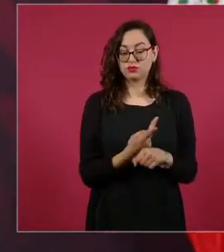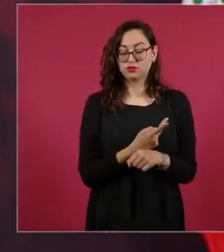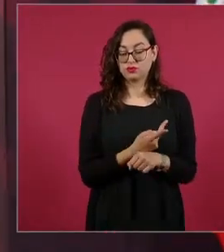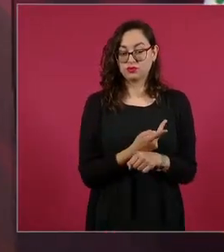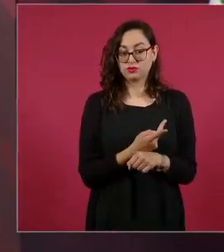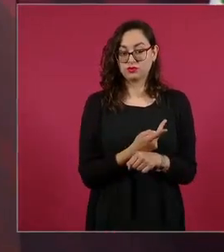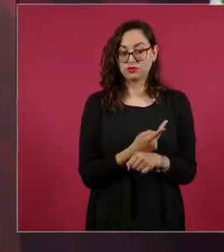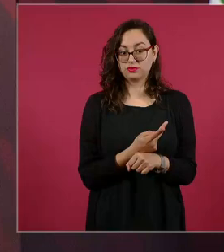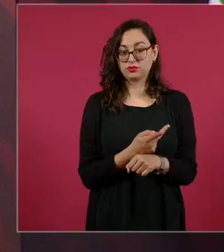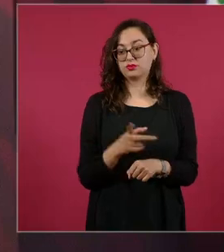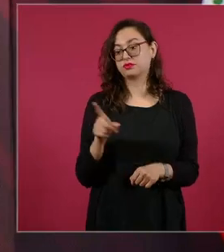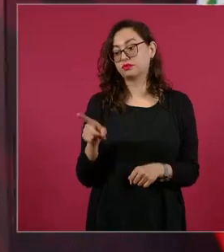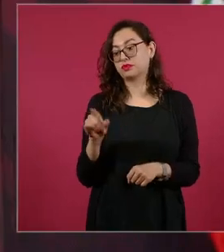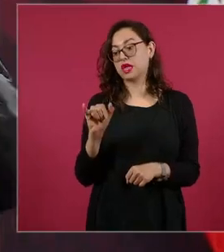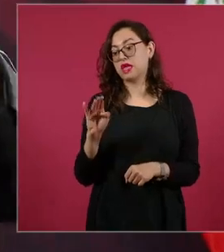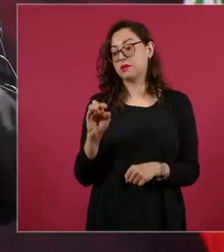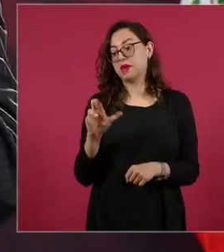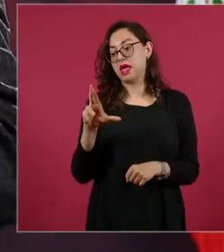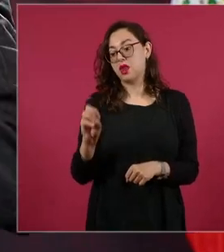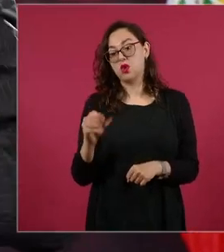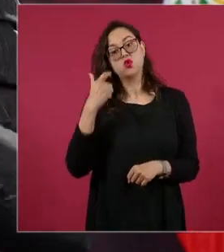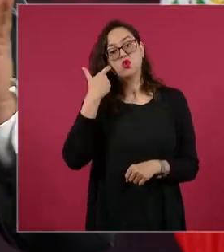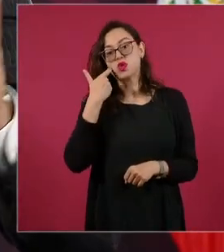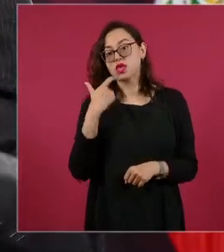no tenían recursos quién sabe